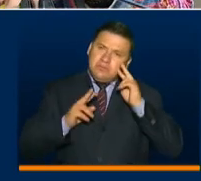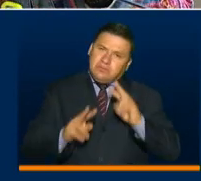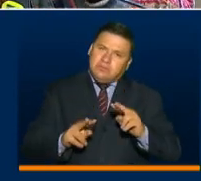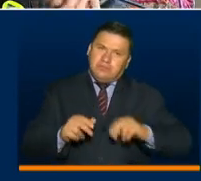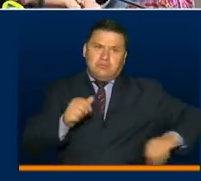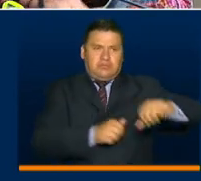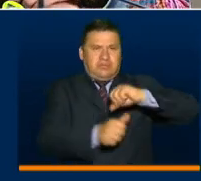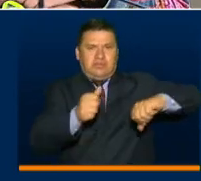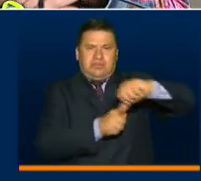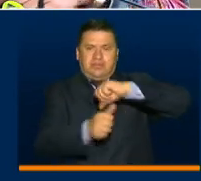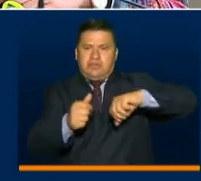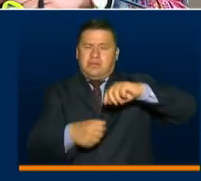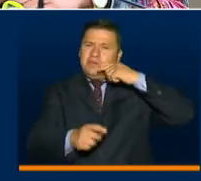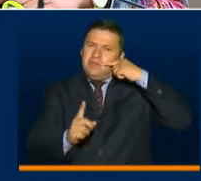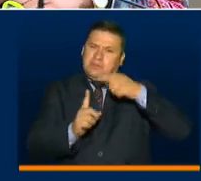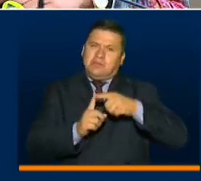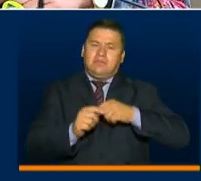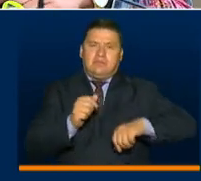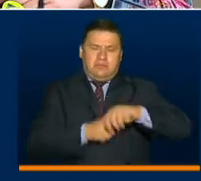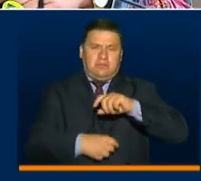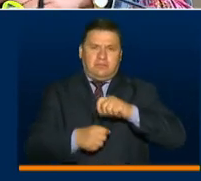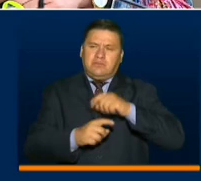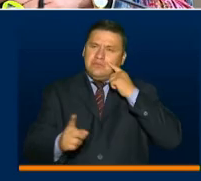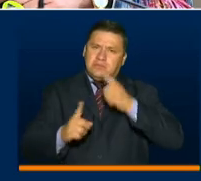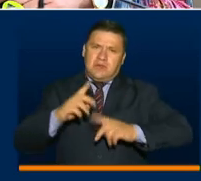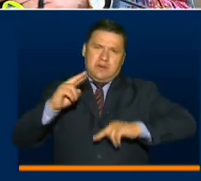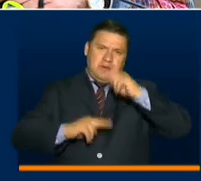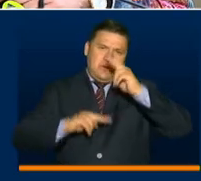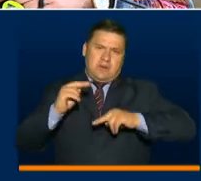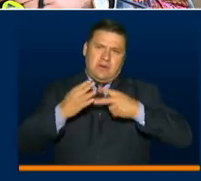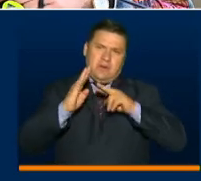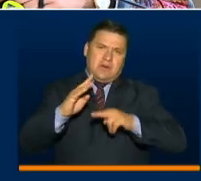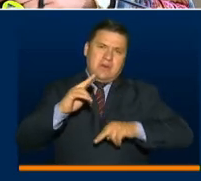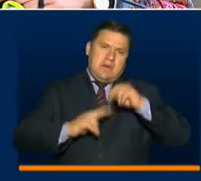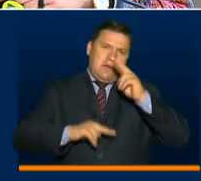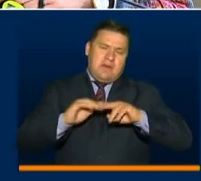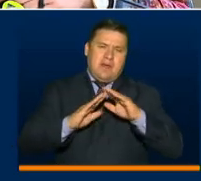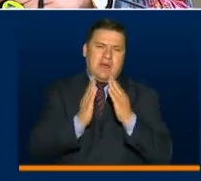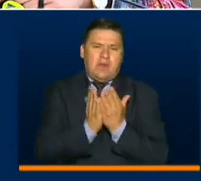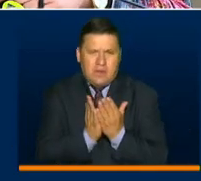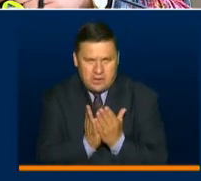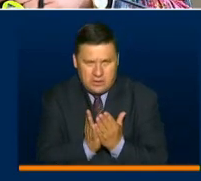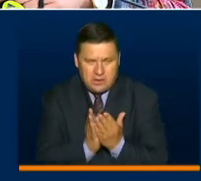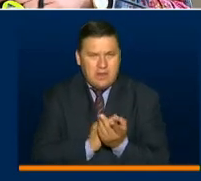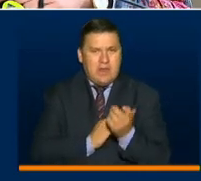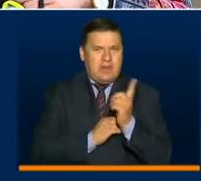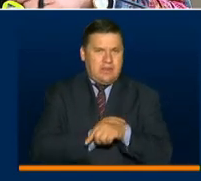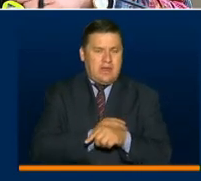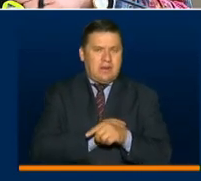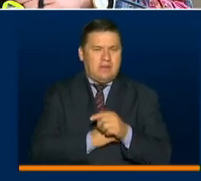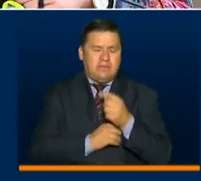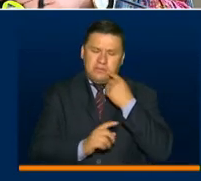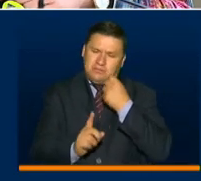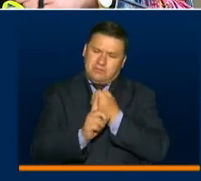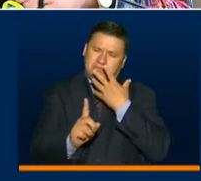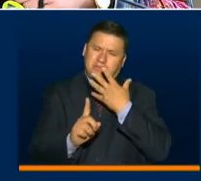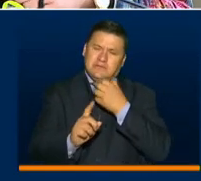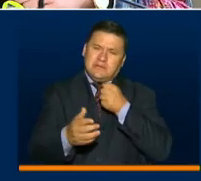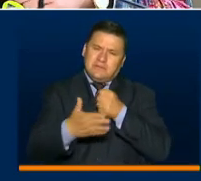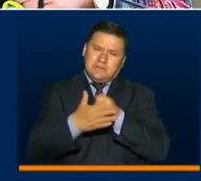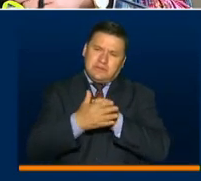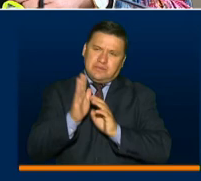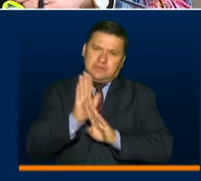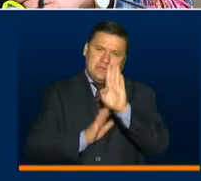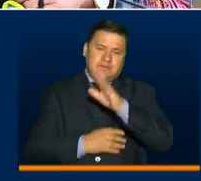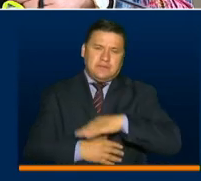materia de reactivación económica, retomar la construcción de las obras de infraestructura educativa también representa un gran impulso para muchas regiones de